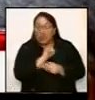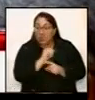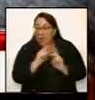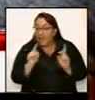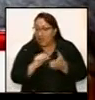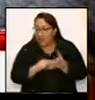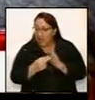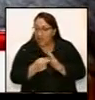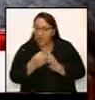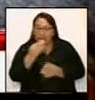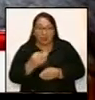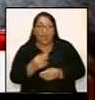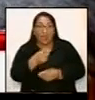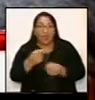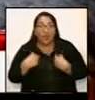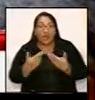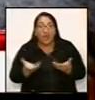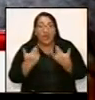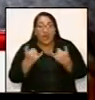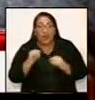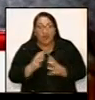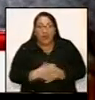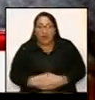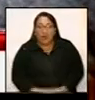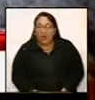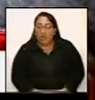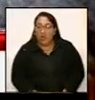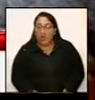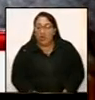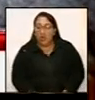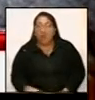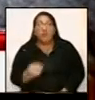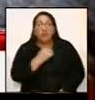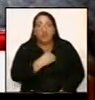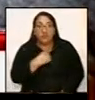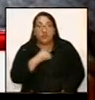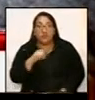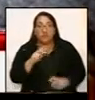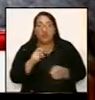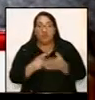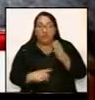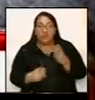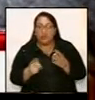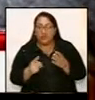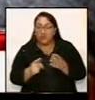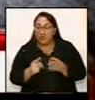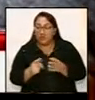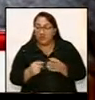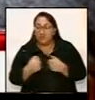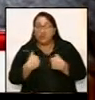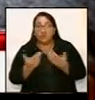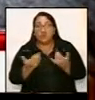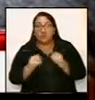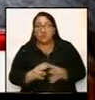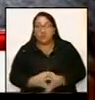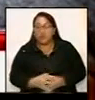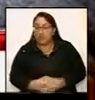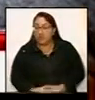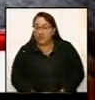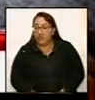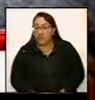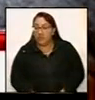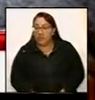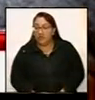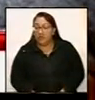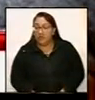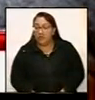sea, evidentemente ellos tienen que rendir cuentas a la Cancillería, porque en este caso es OIM, tiene que rendir cuentas a la Cancillería